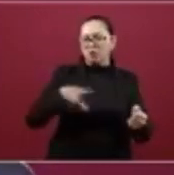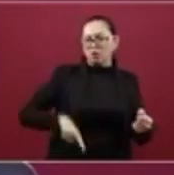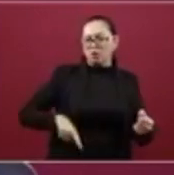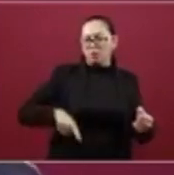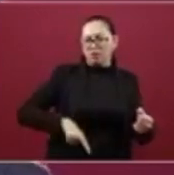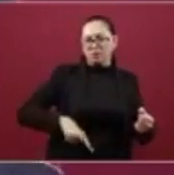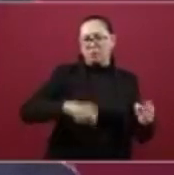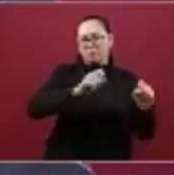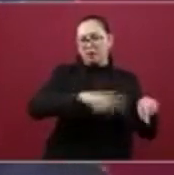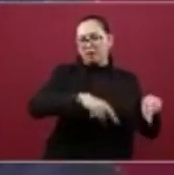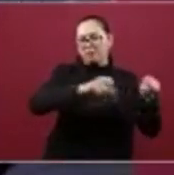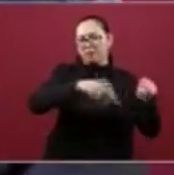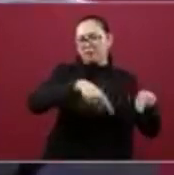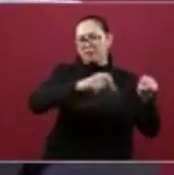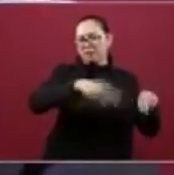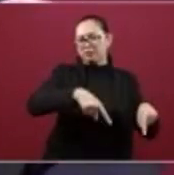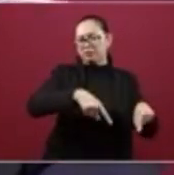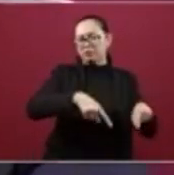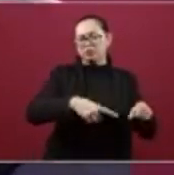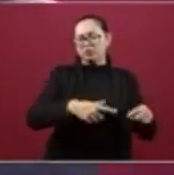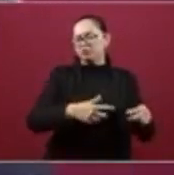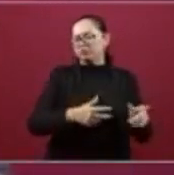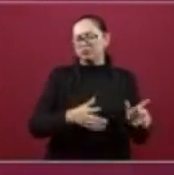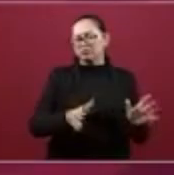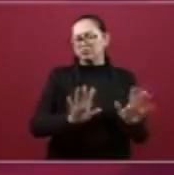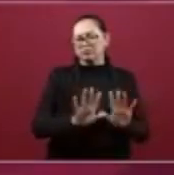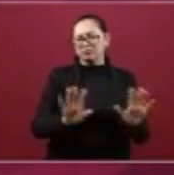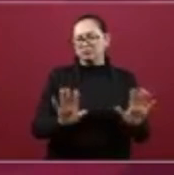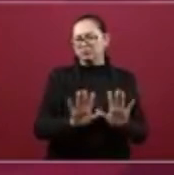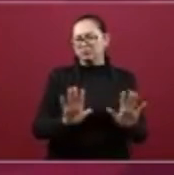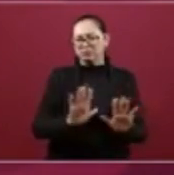Es decir, que